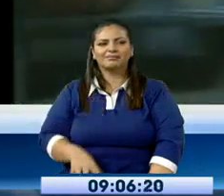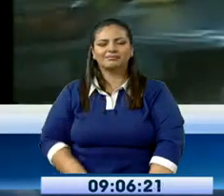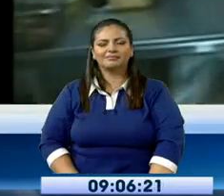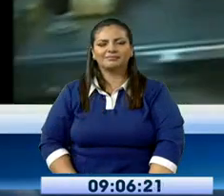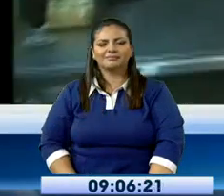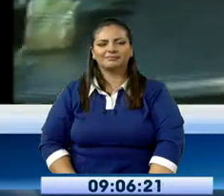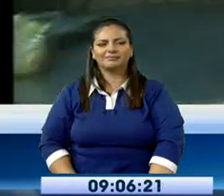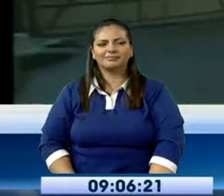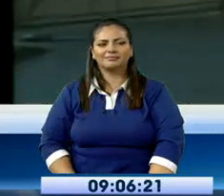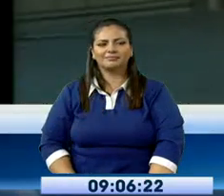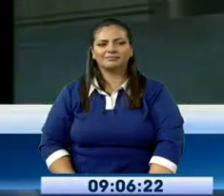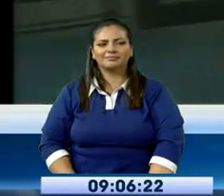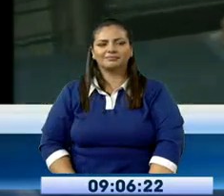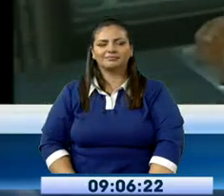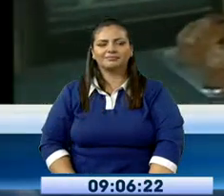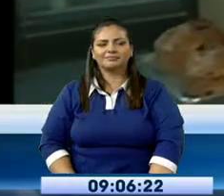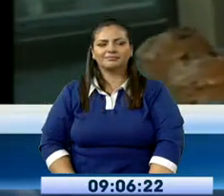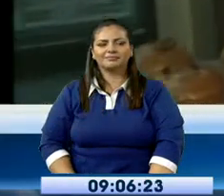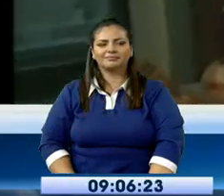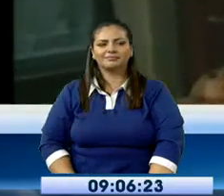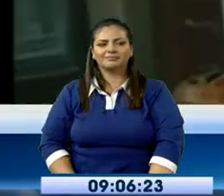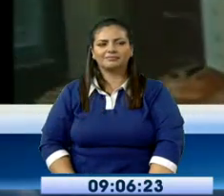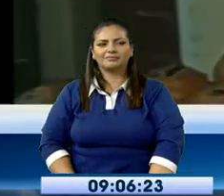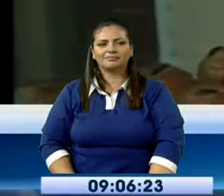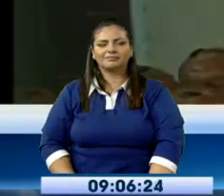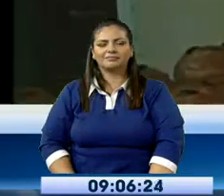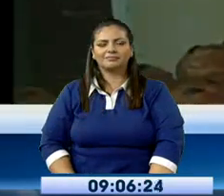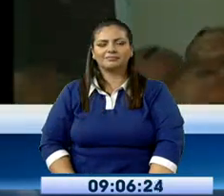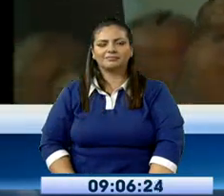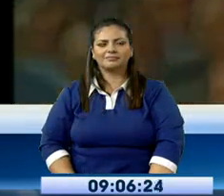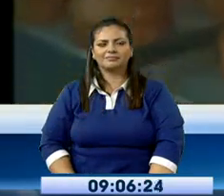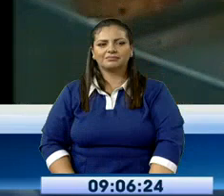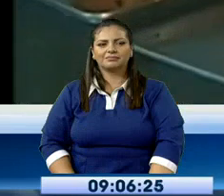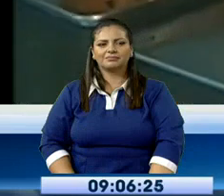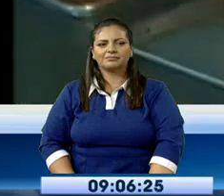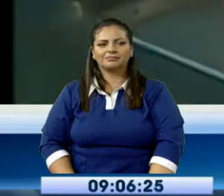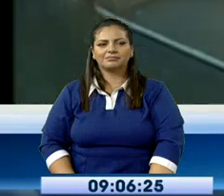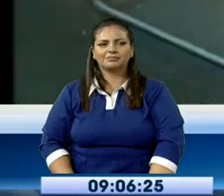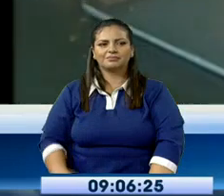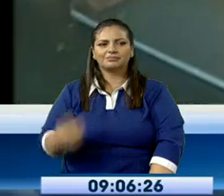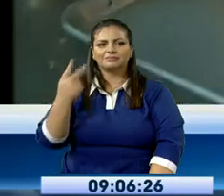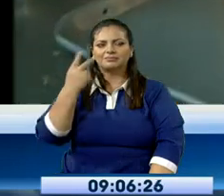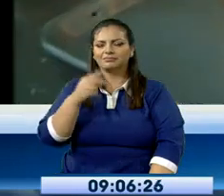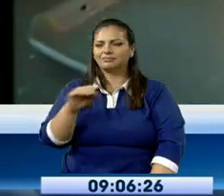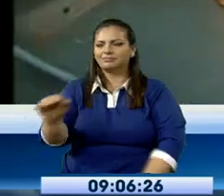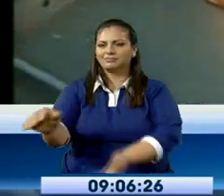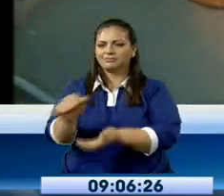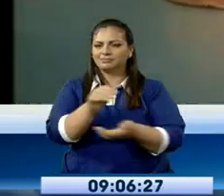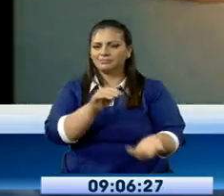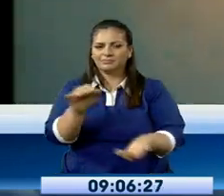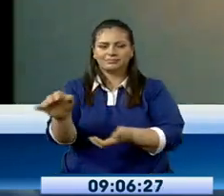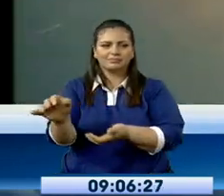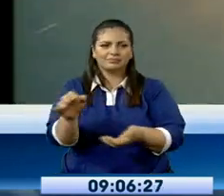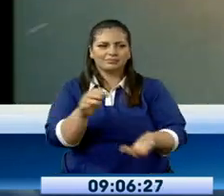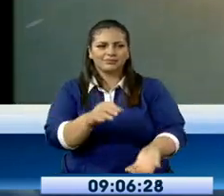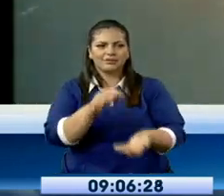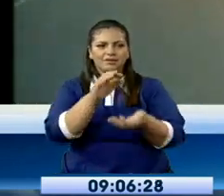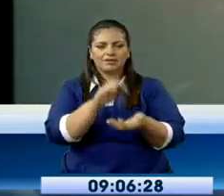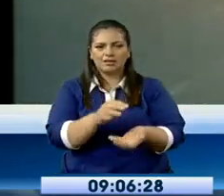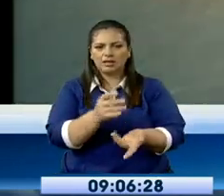su tiempo de los 45 minutos ya en el horno, han salido, se han refrescado, se han enfriado,